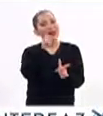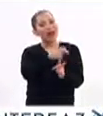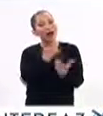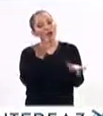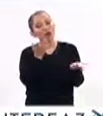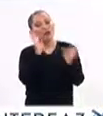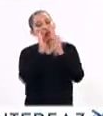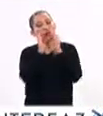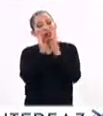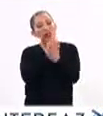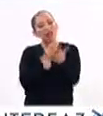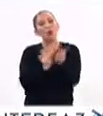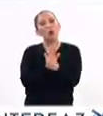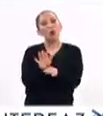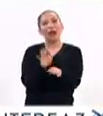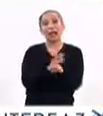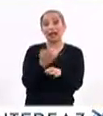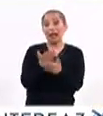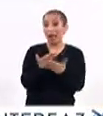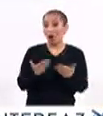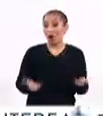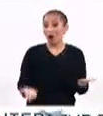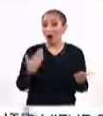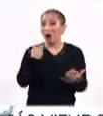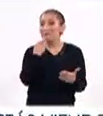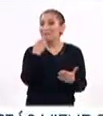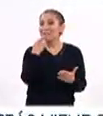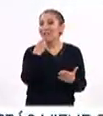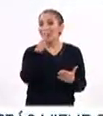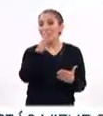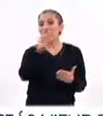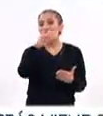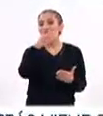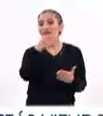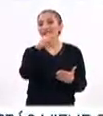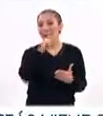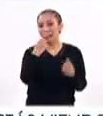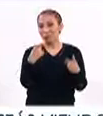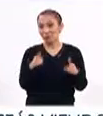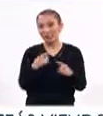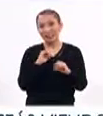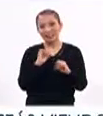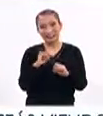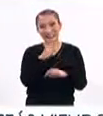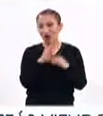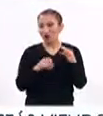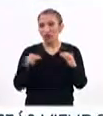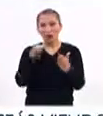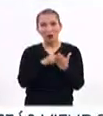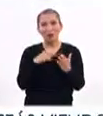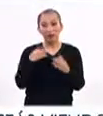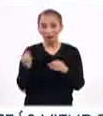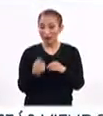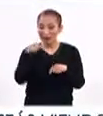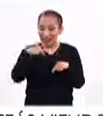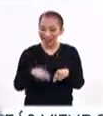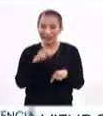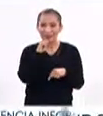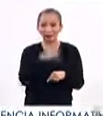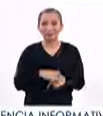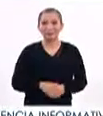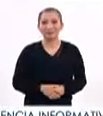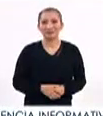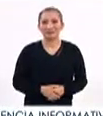nos haga sus confesiones literarias. Esta vez nos va a hablar de Borges y la música. Sí, pues está en todos lados, pero afortunadamente está aquí